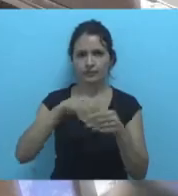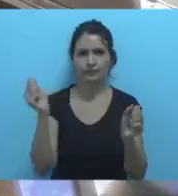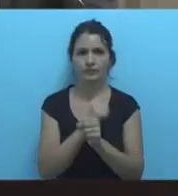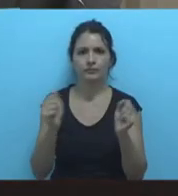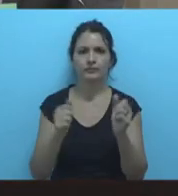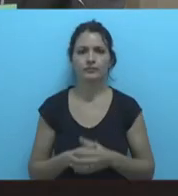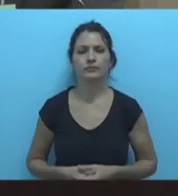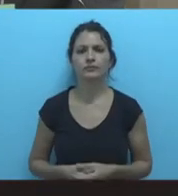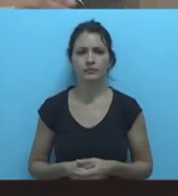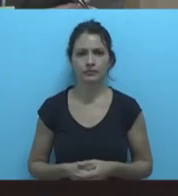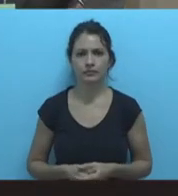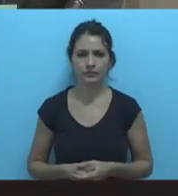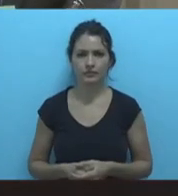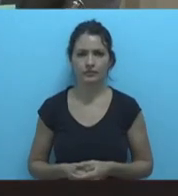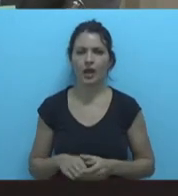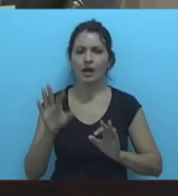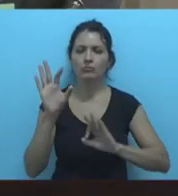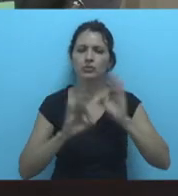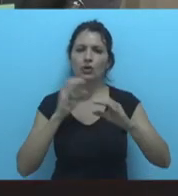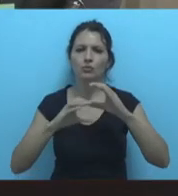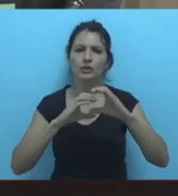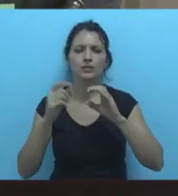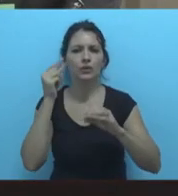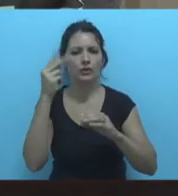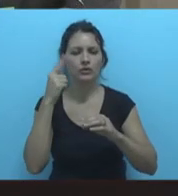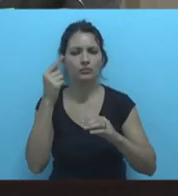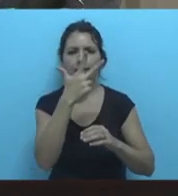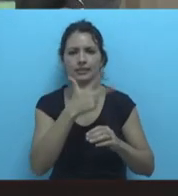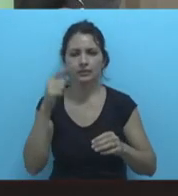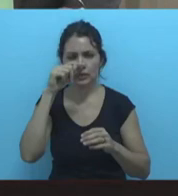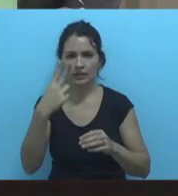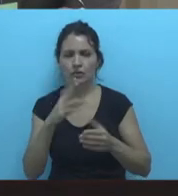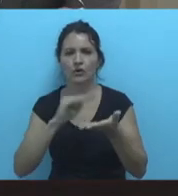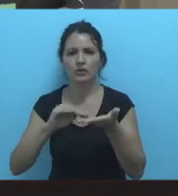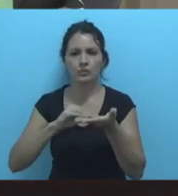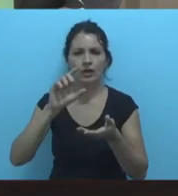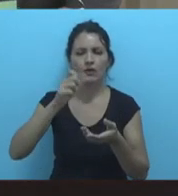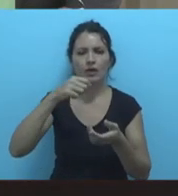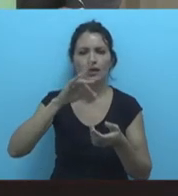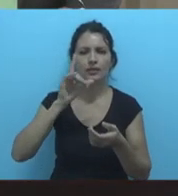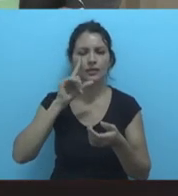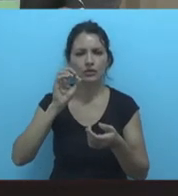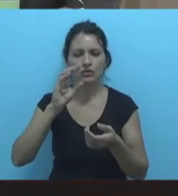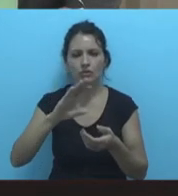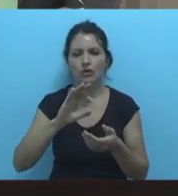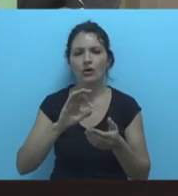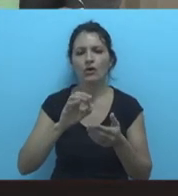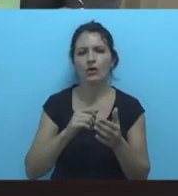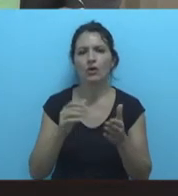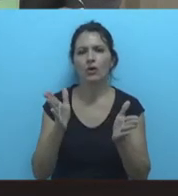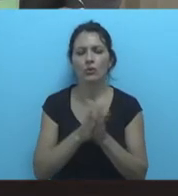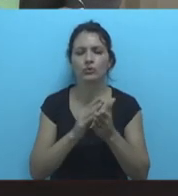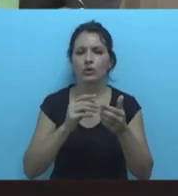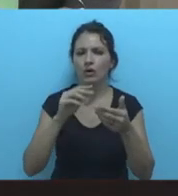Aprobado. Proyecto de comunicación 42.372 del diputado Cándido, con la firma de diputada Di Stefano,